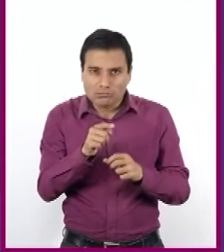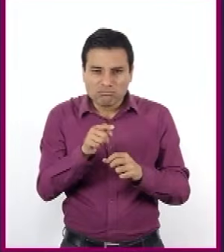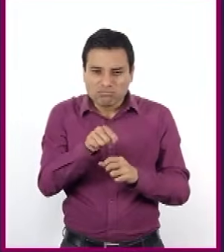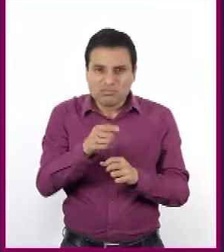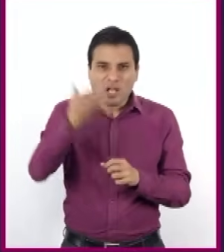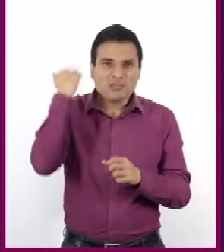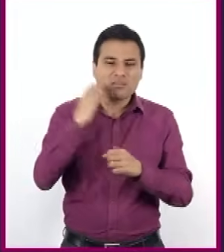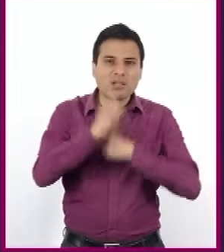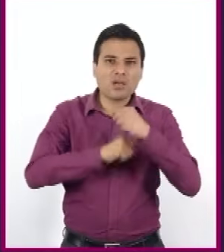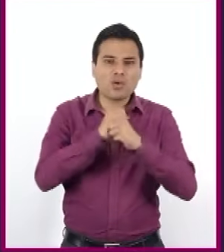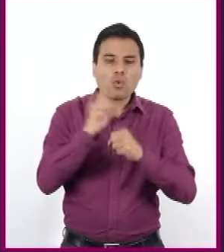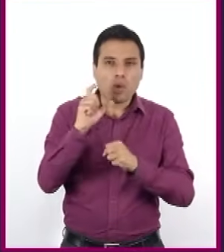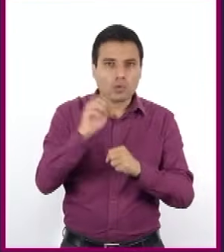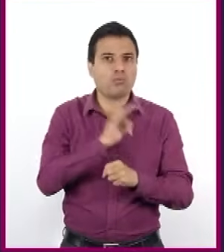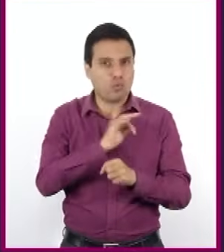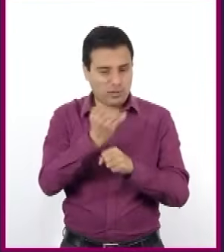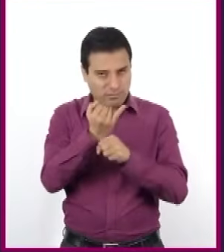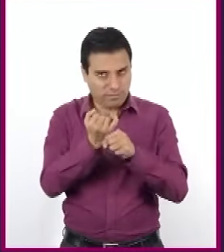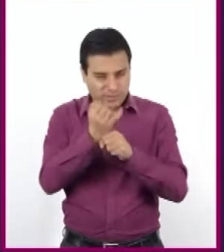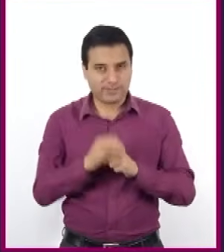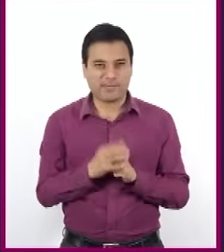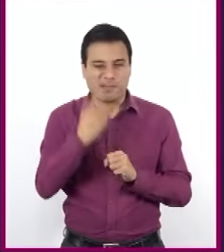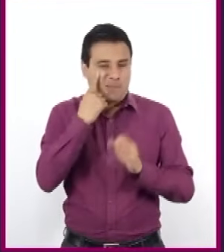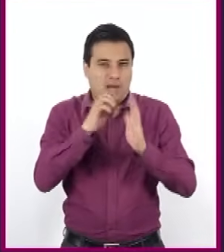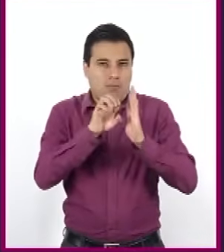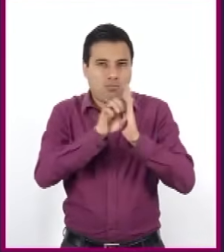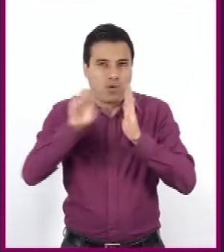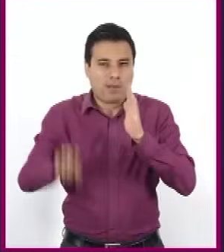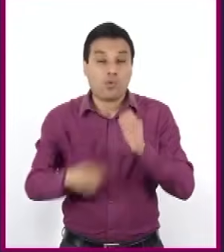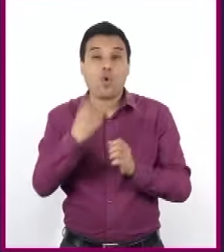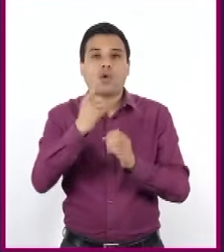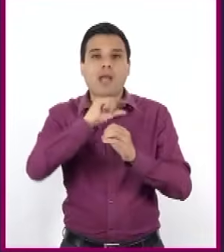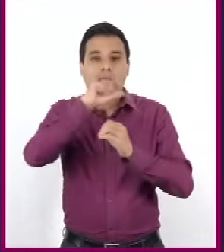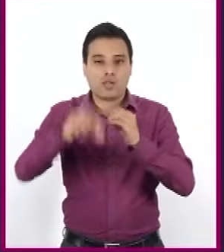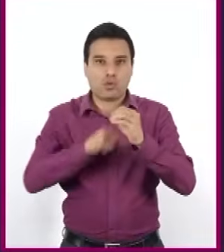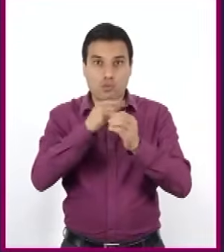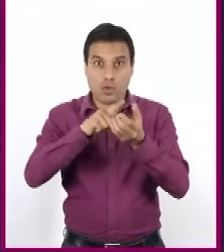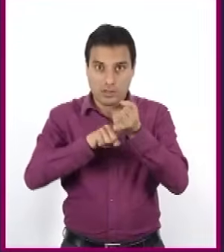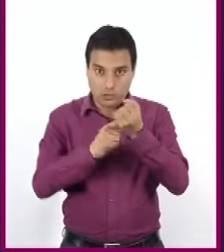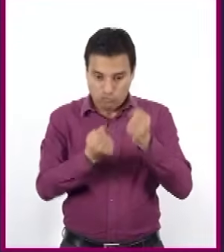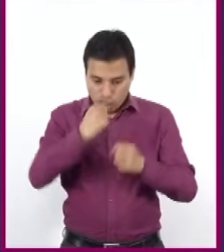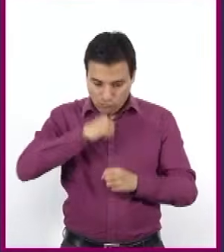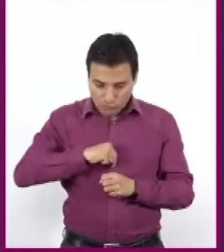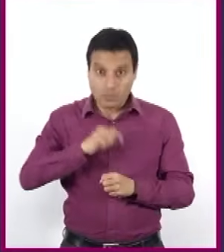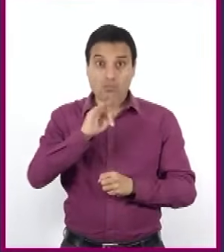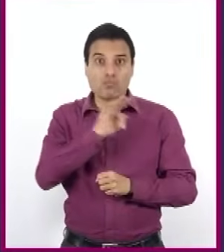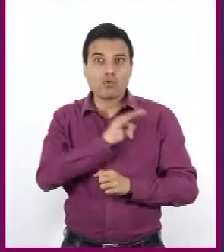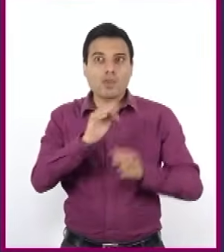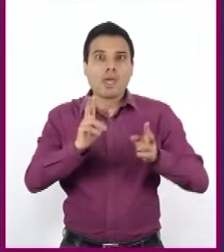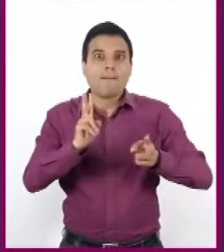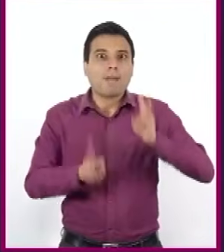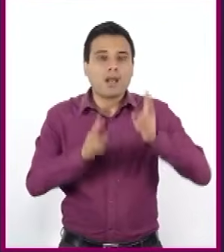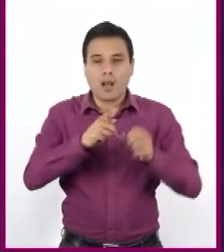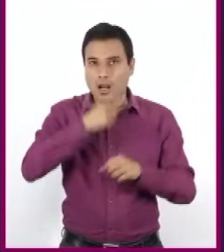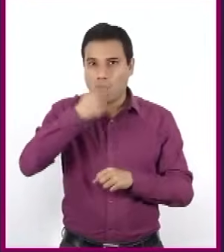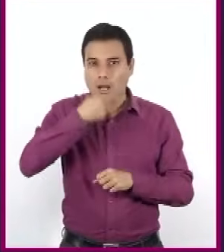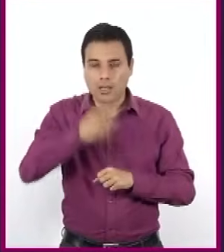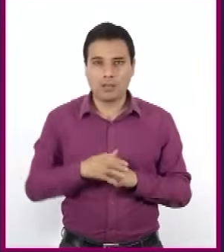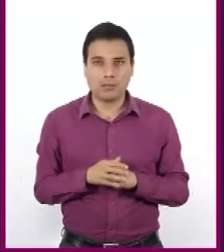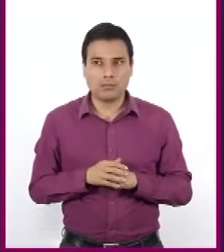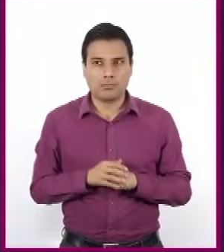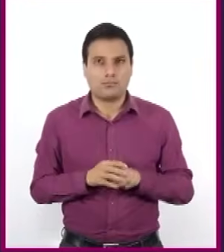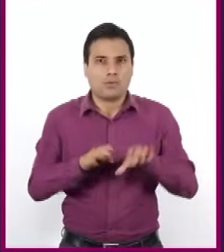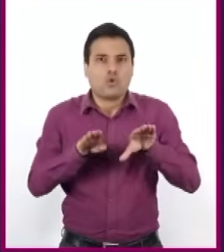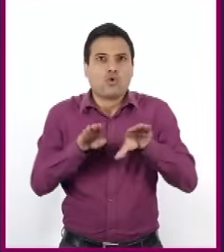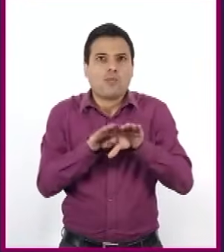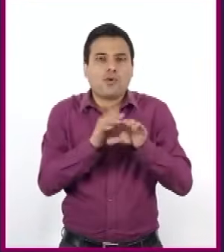habitaron. ¿Qué pasaría si uno de los átomos que nos integraran hablaran y pudiera dar cuenta de